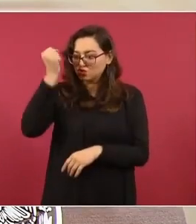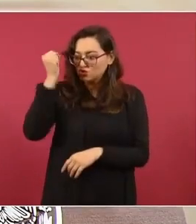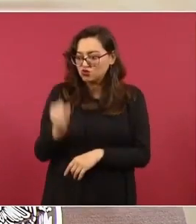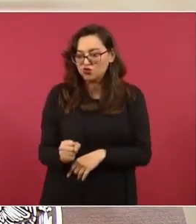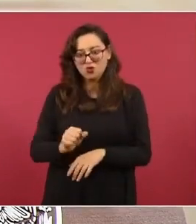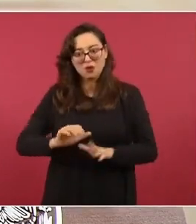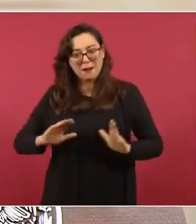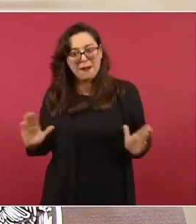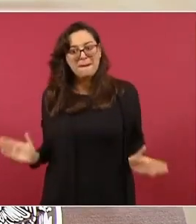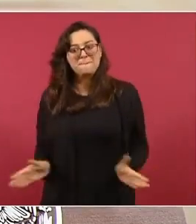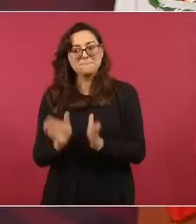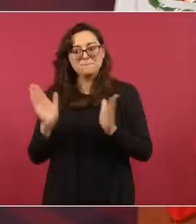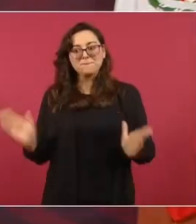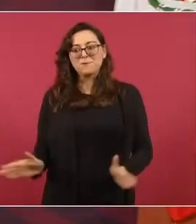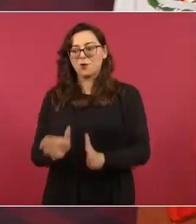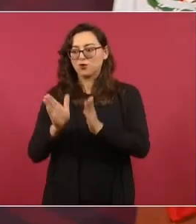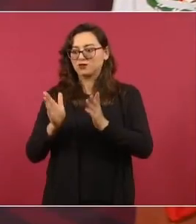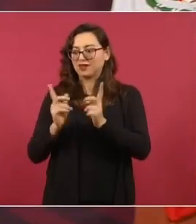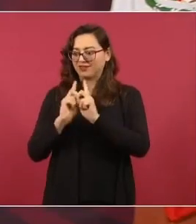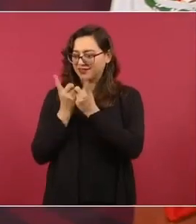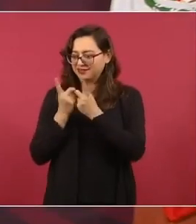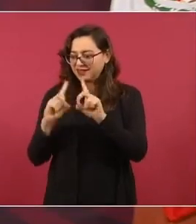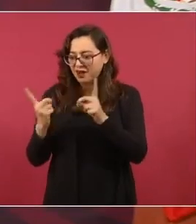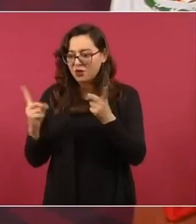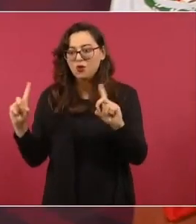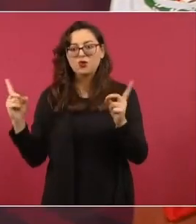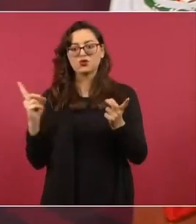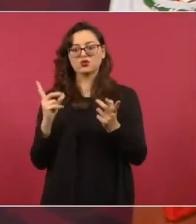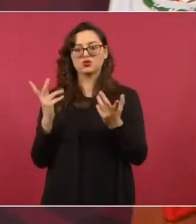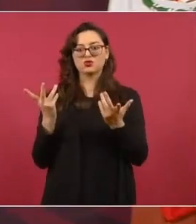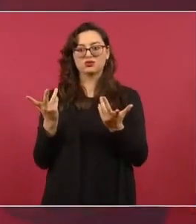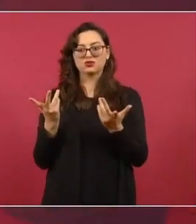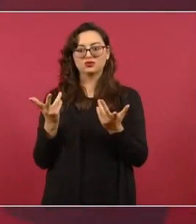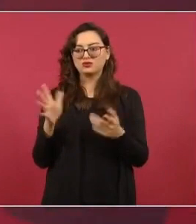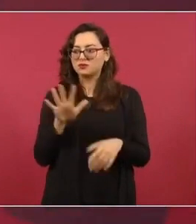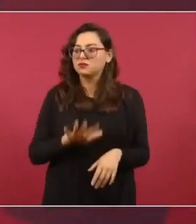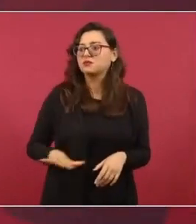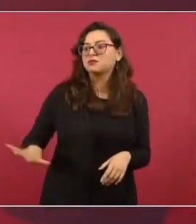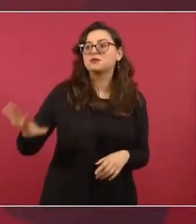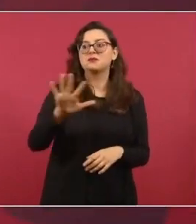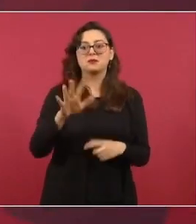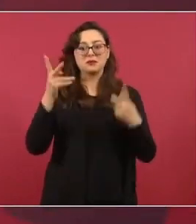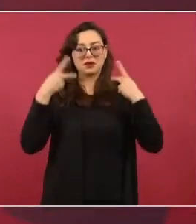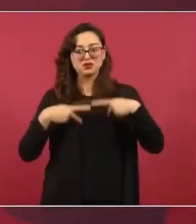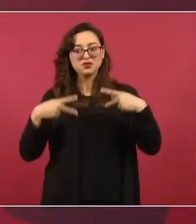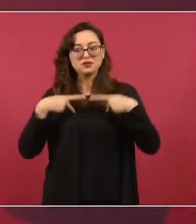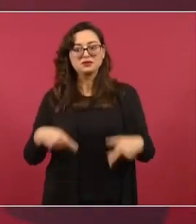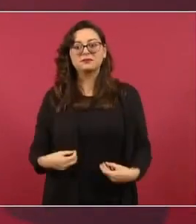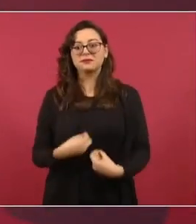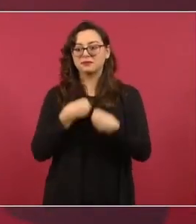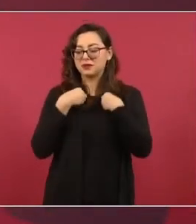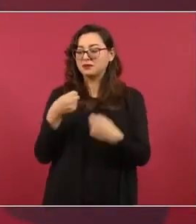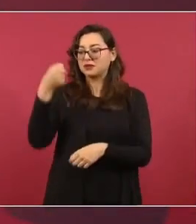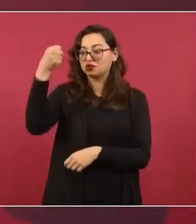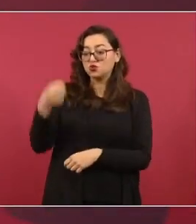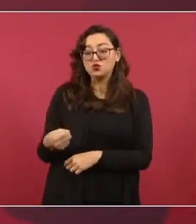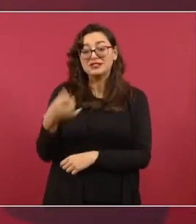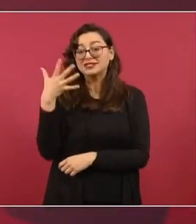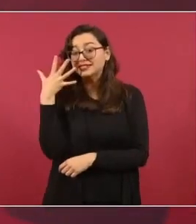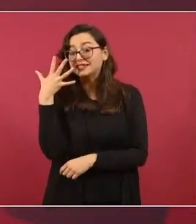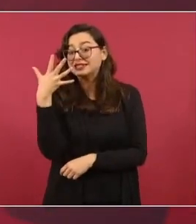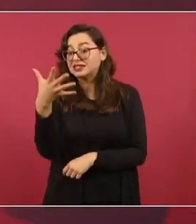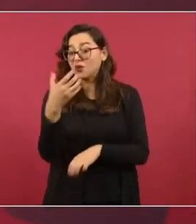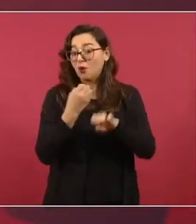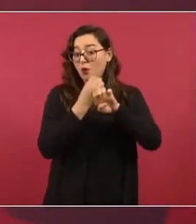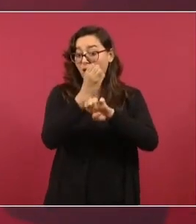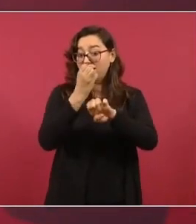Es lo que le va a permitir a los pobladores de 5 estados